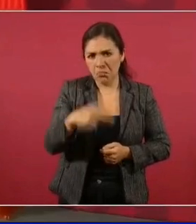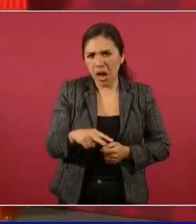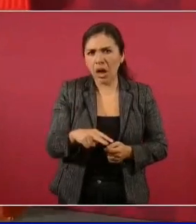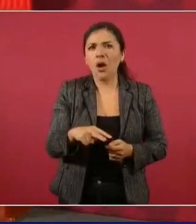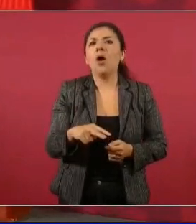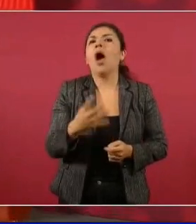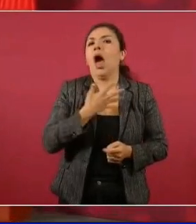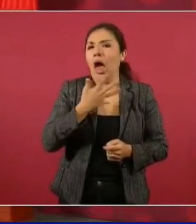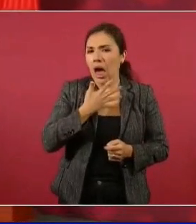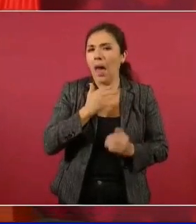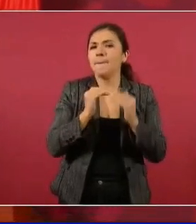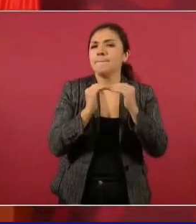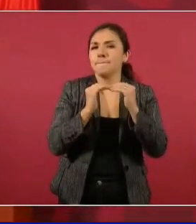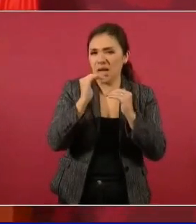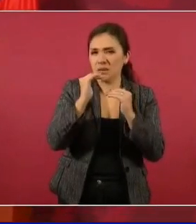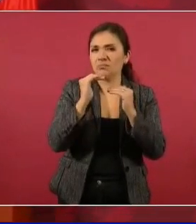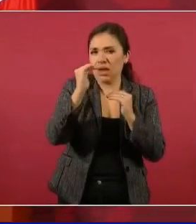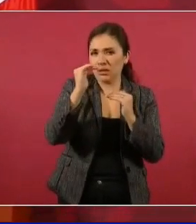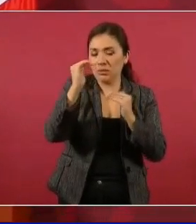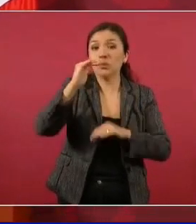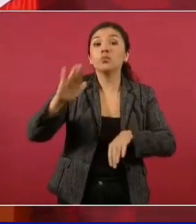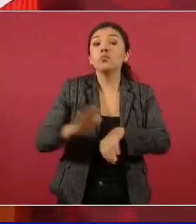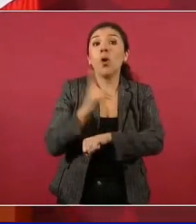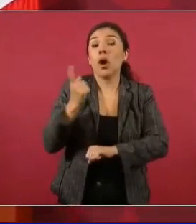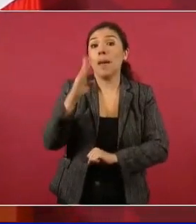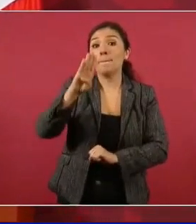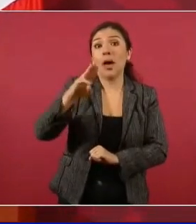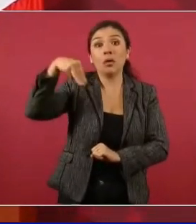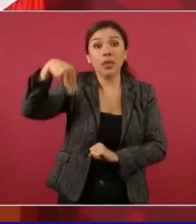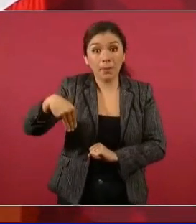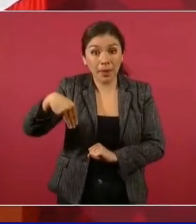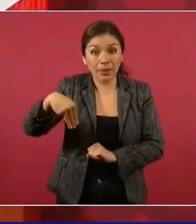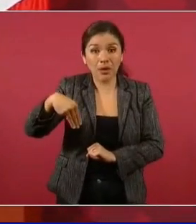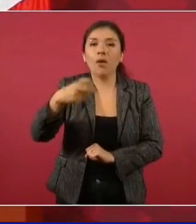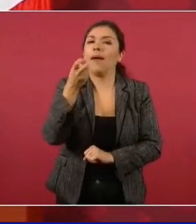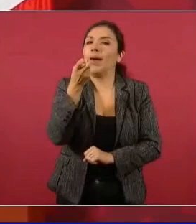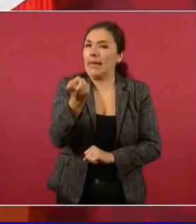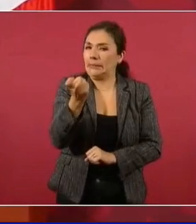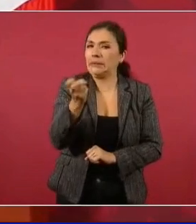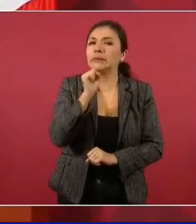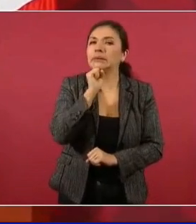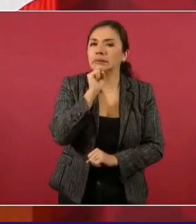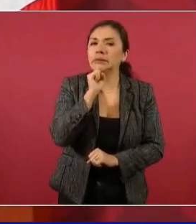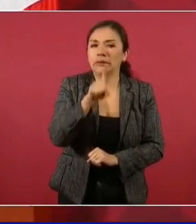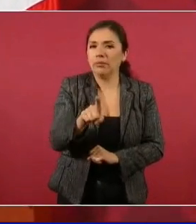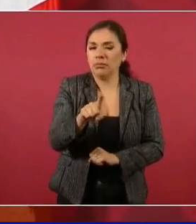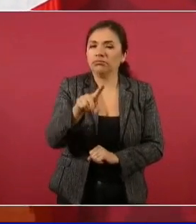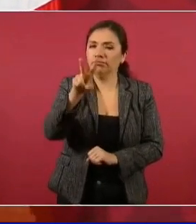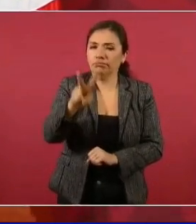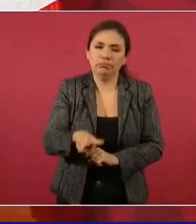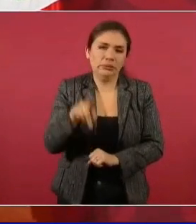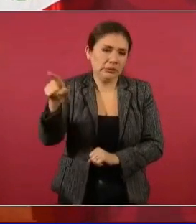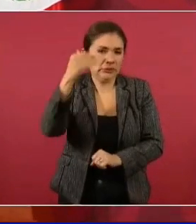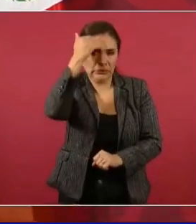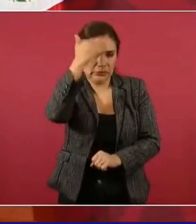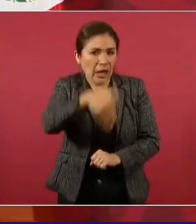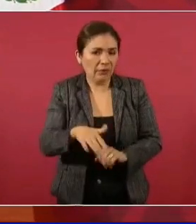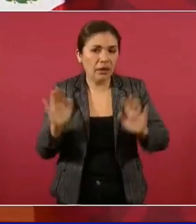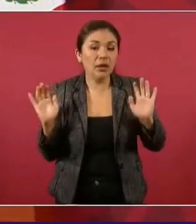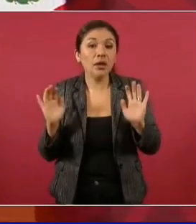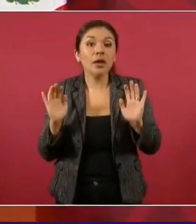estado aumentando, porque el Banco de México también eso lo reconocen